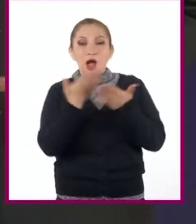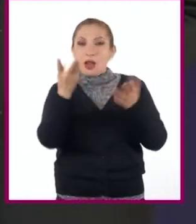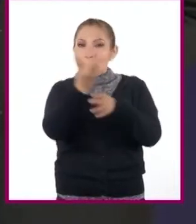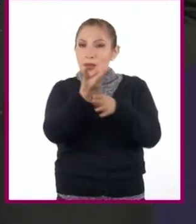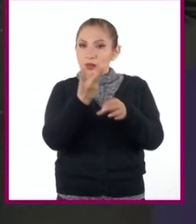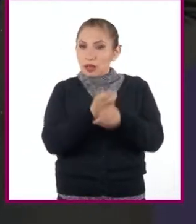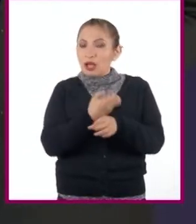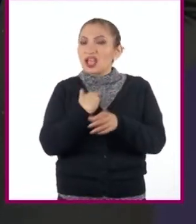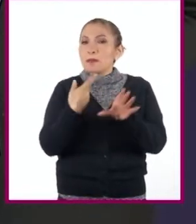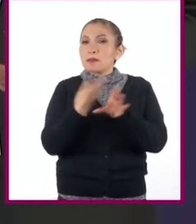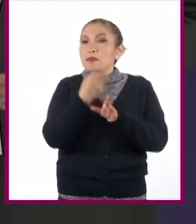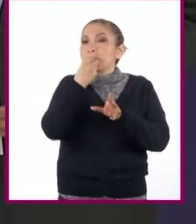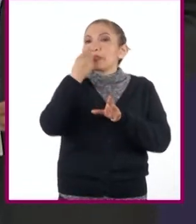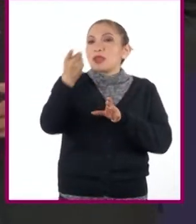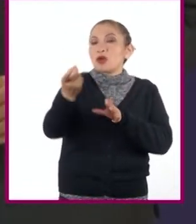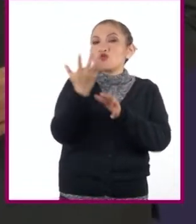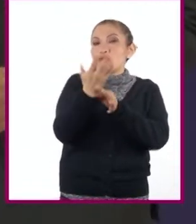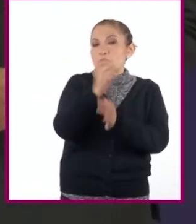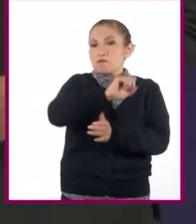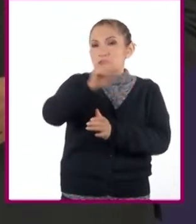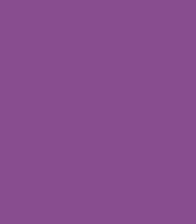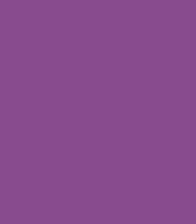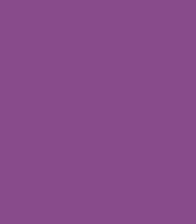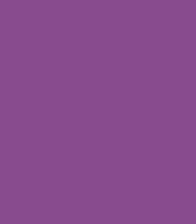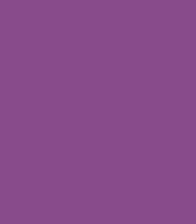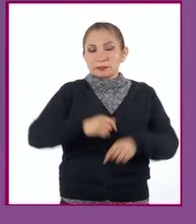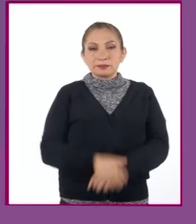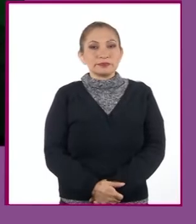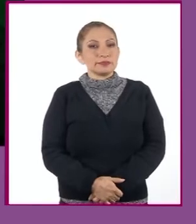a que veamos lo que nos dice un especialista.